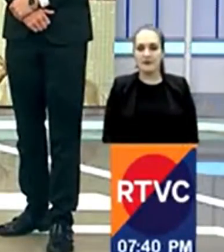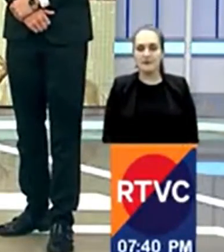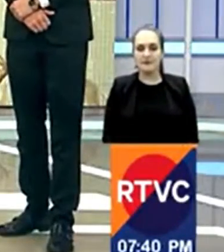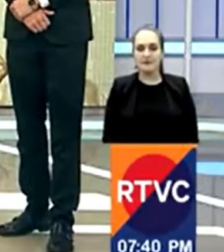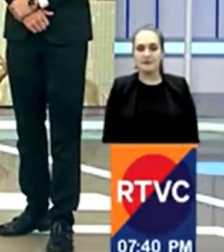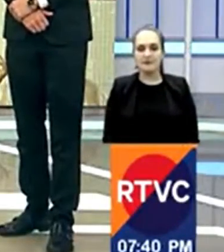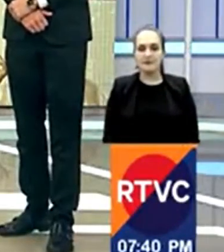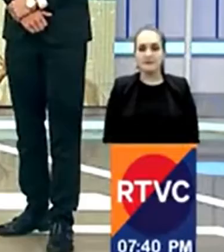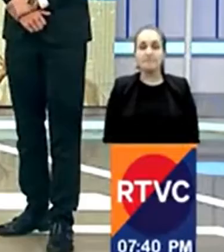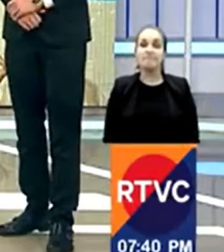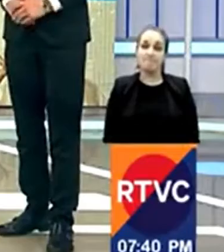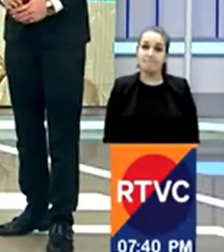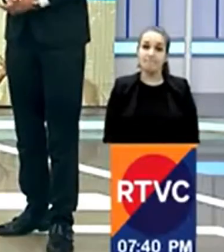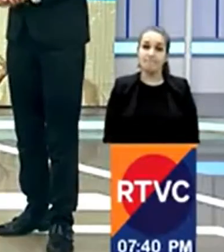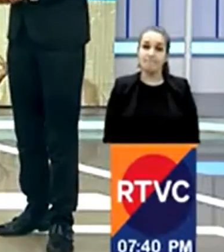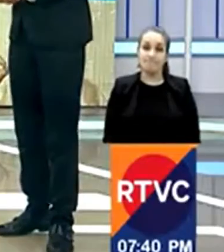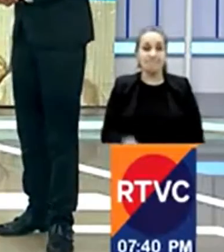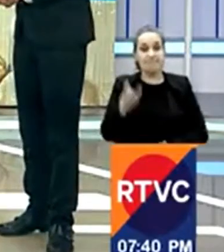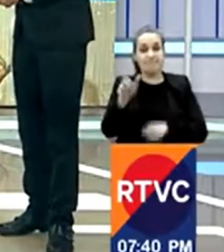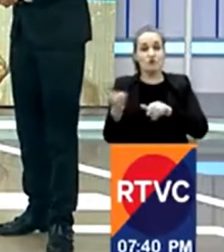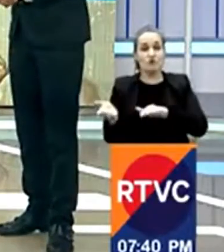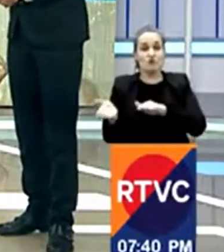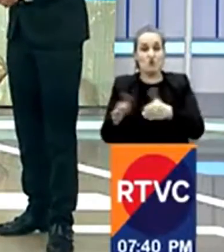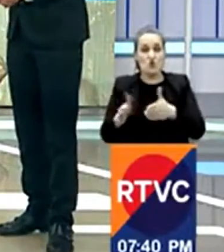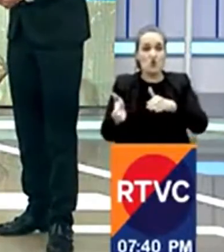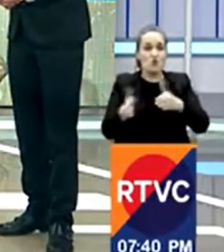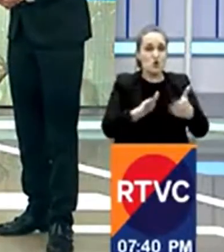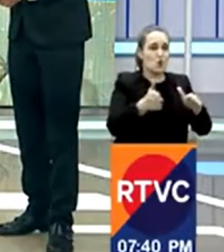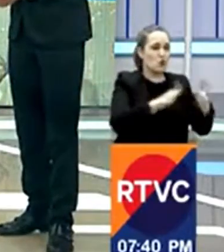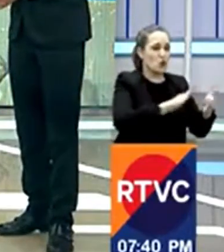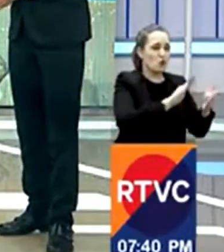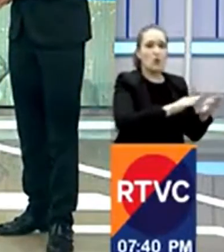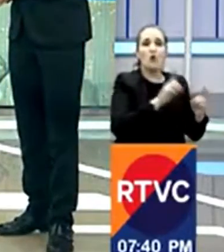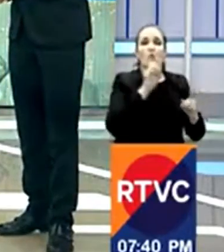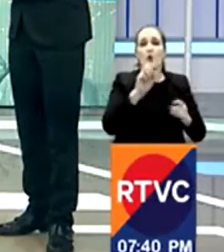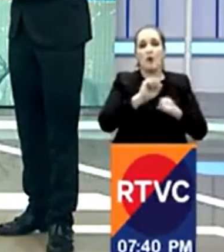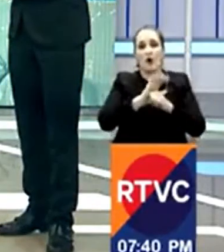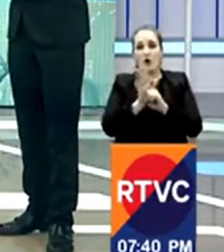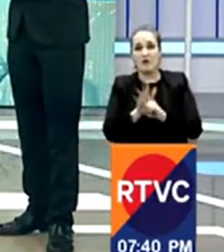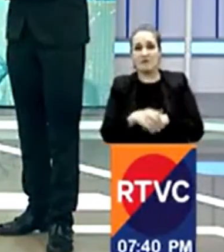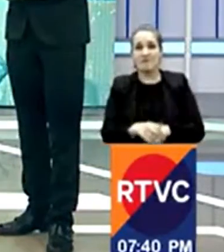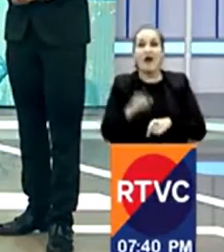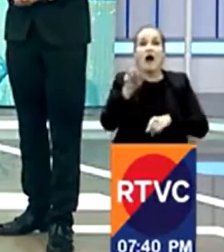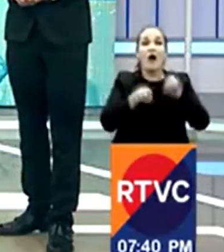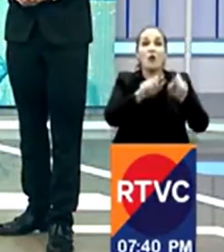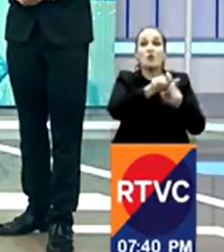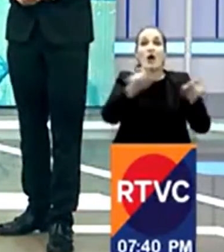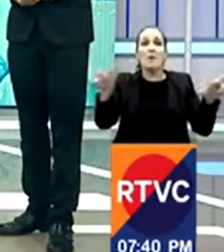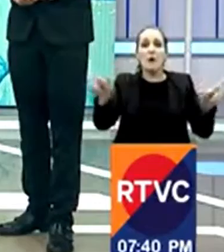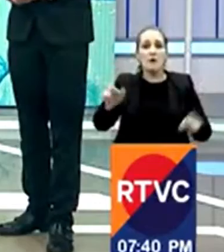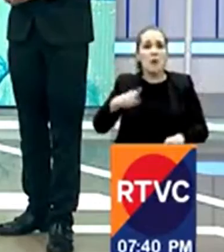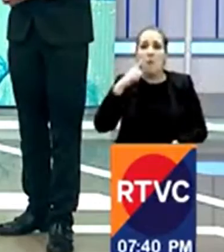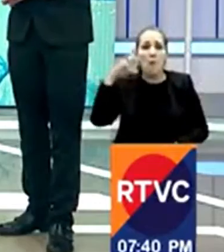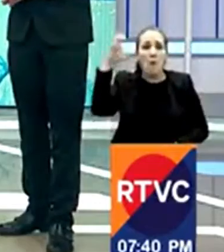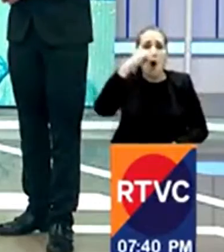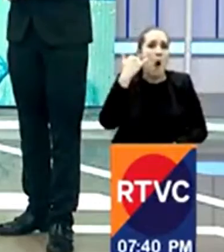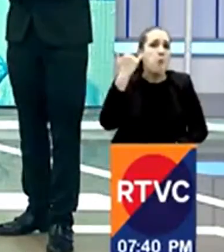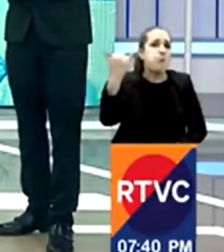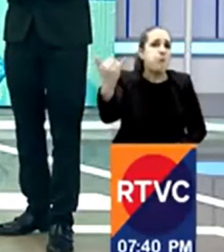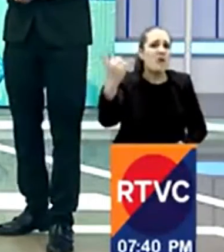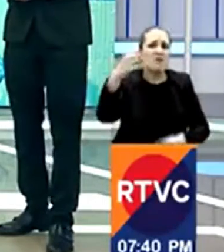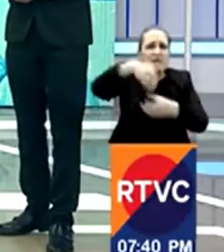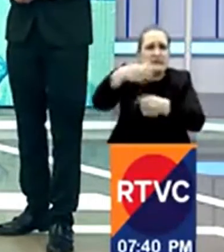Pues muchas vidas se han apagado desde el inicio de la pandemia, entre ellas las de héroes que murieron en silencio dando la batalla